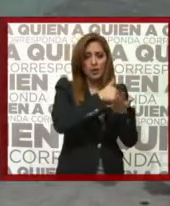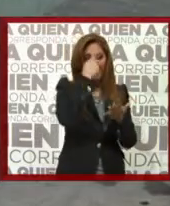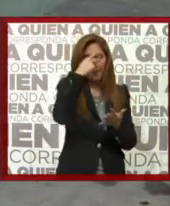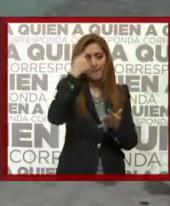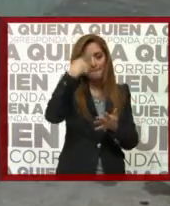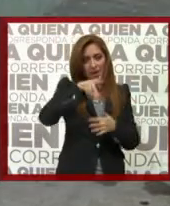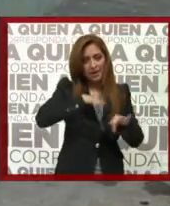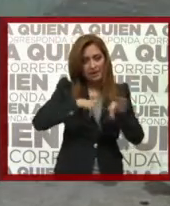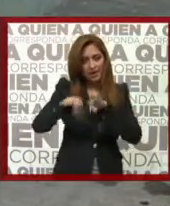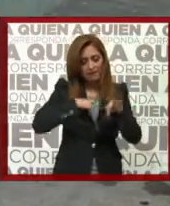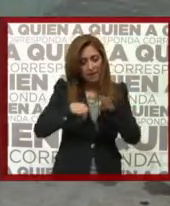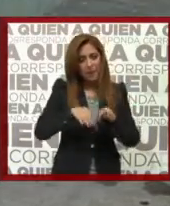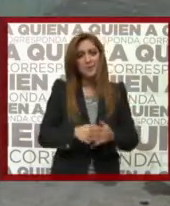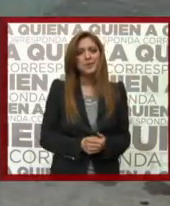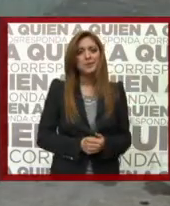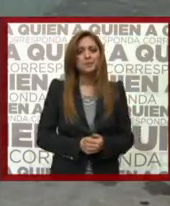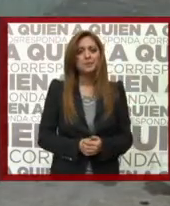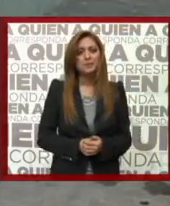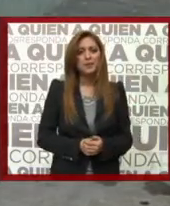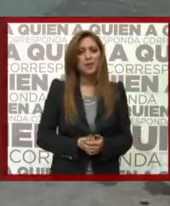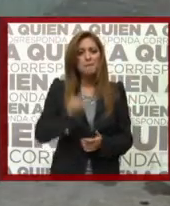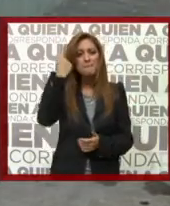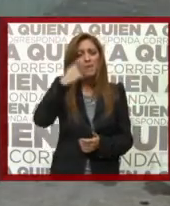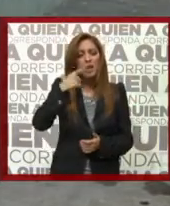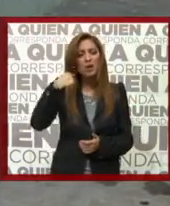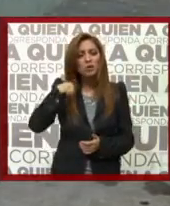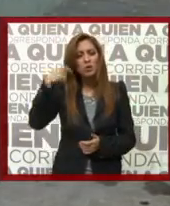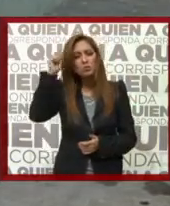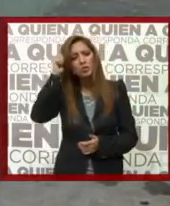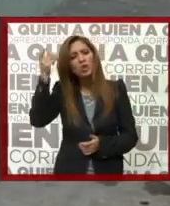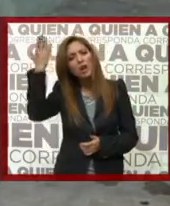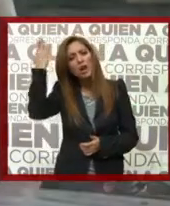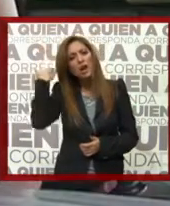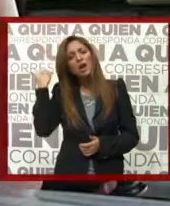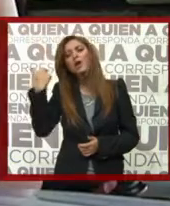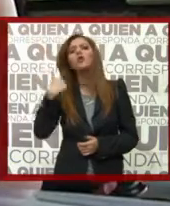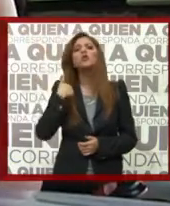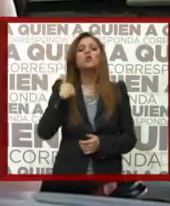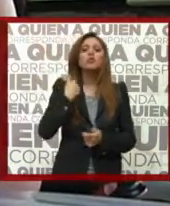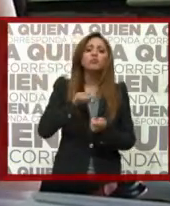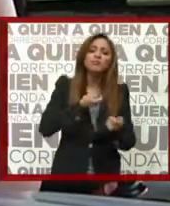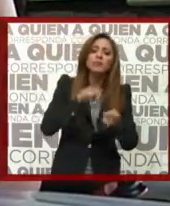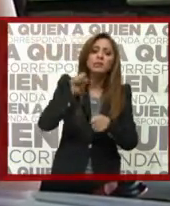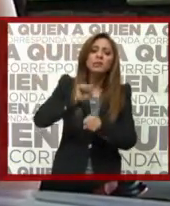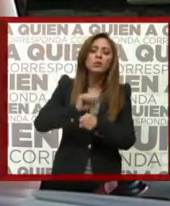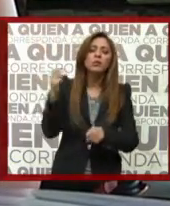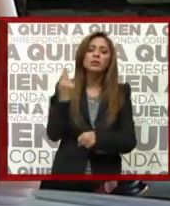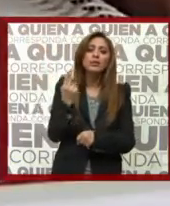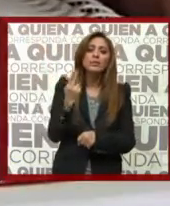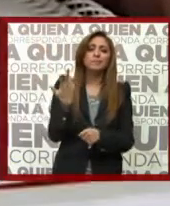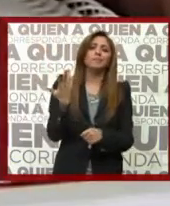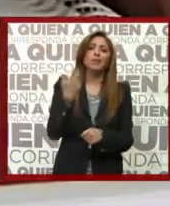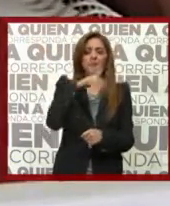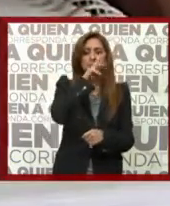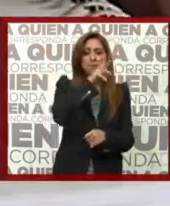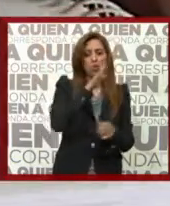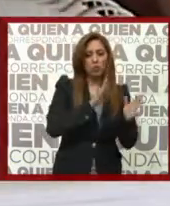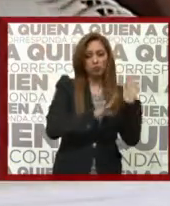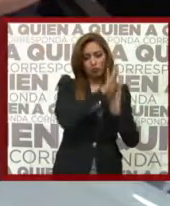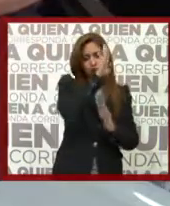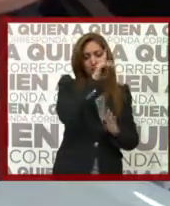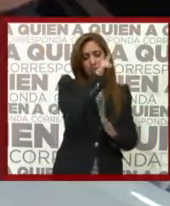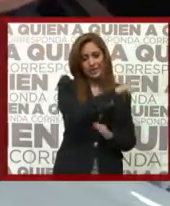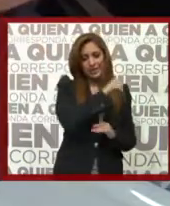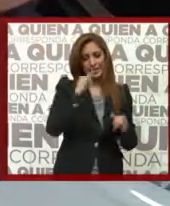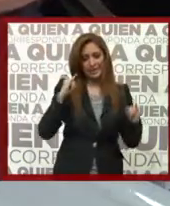te den un trabajo de limpieza, ya te piden la secundaria terminada. Tomó la decisión de superarse y acudió al Instituto